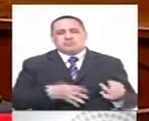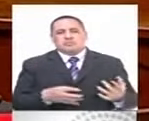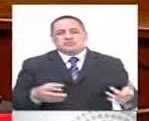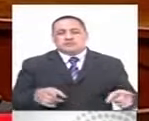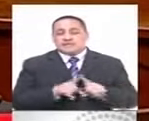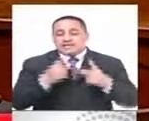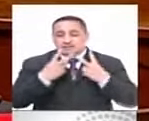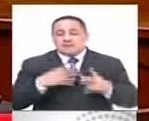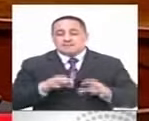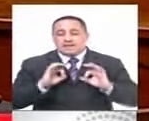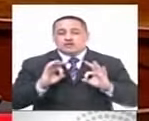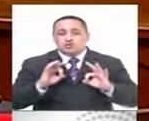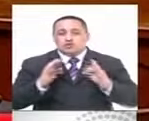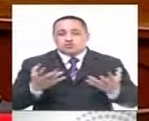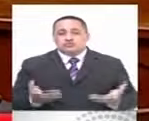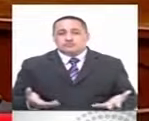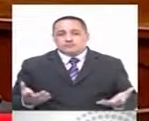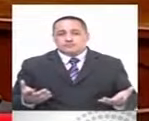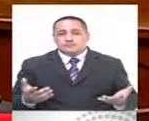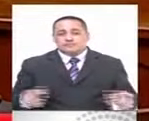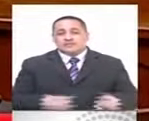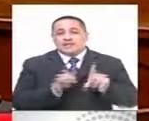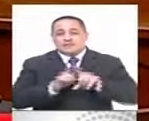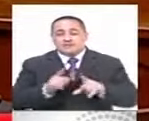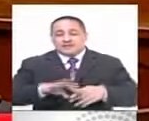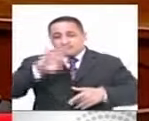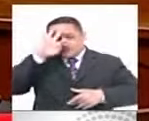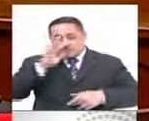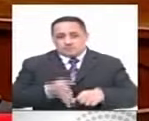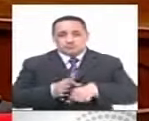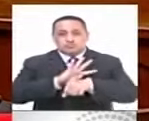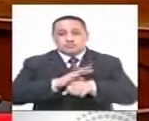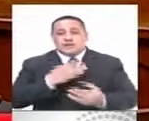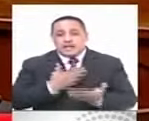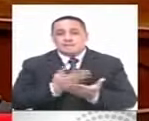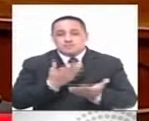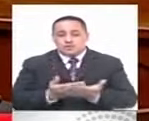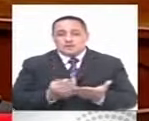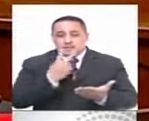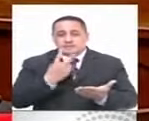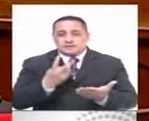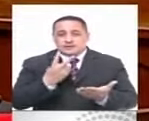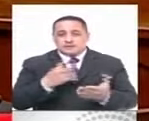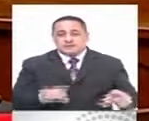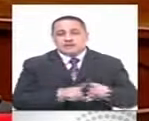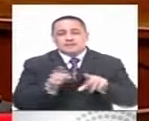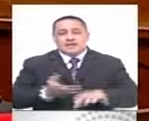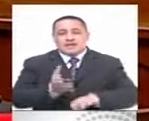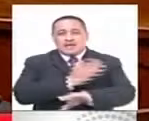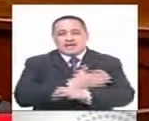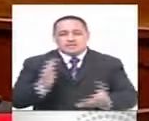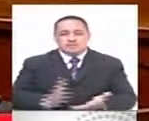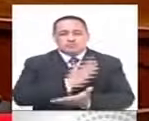trae graves consecuencias. La pandemia es la mejor prueba de eso. Ante esta crisis, tal como lo anunció